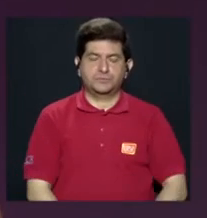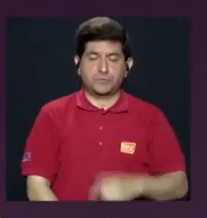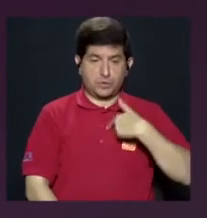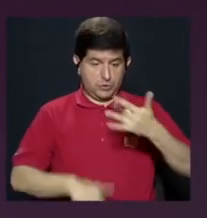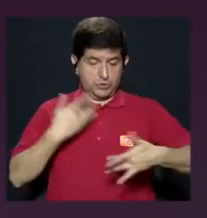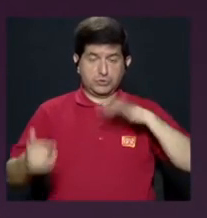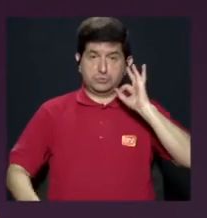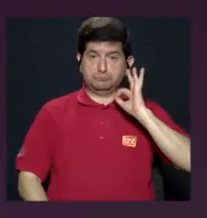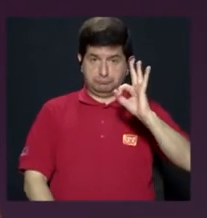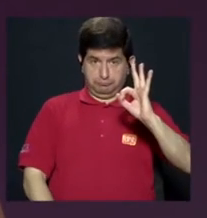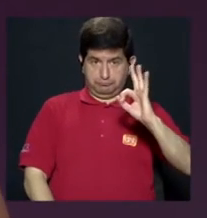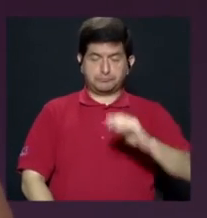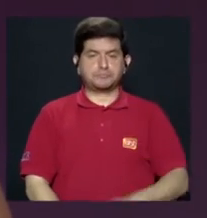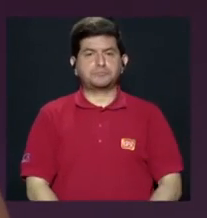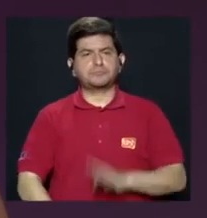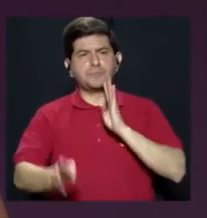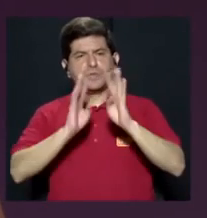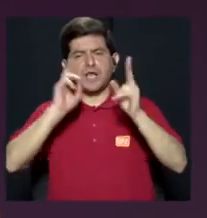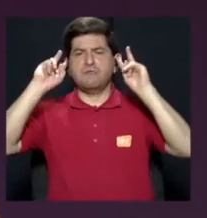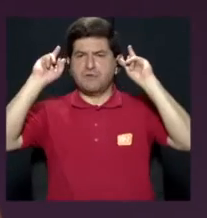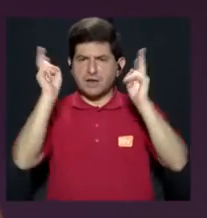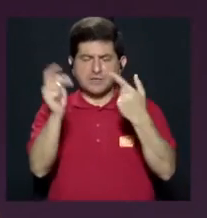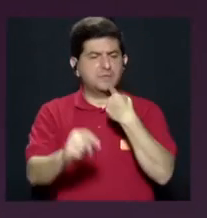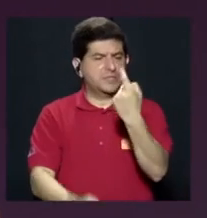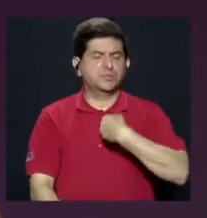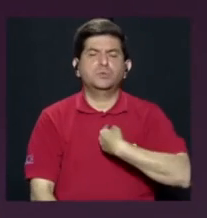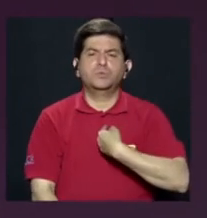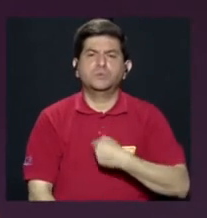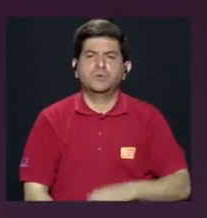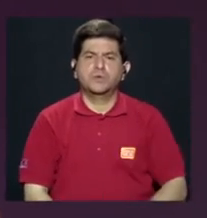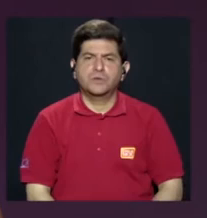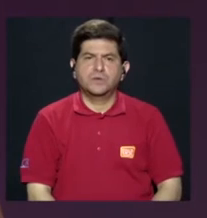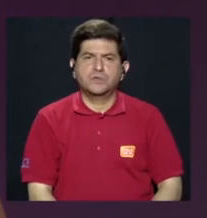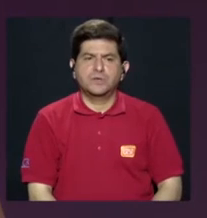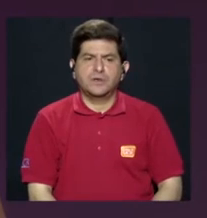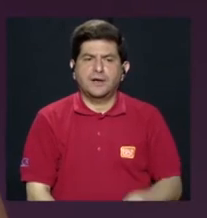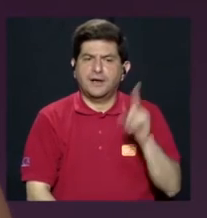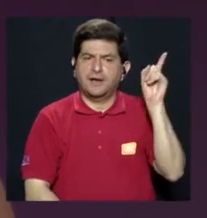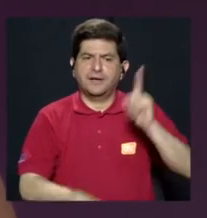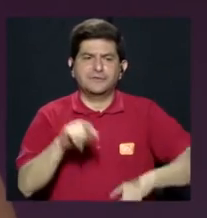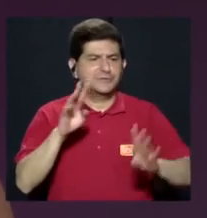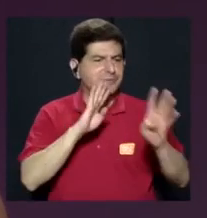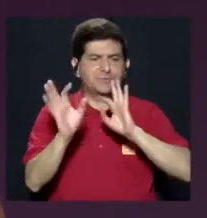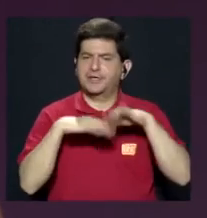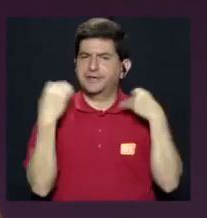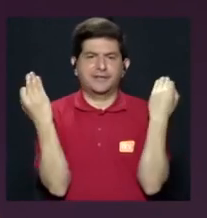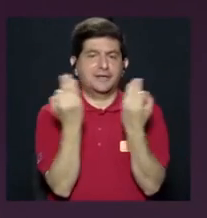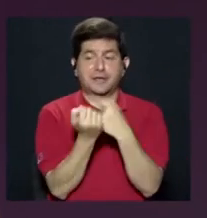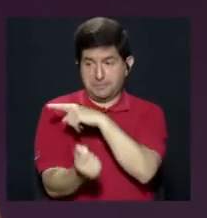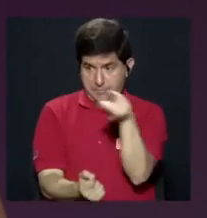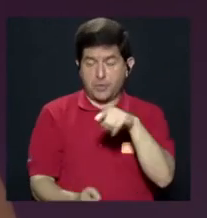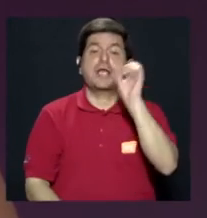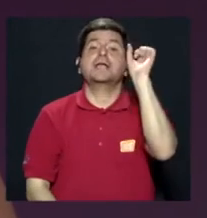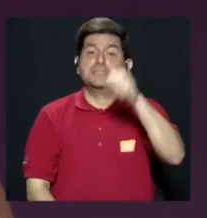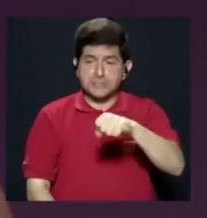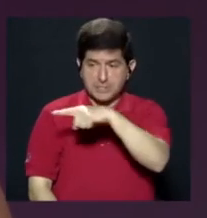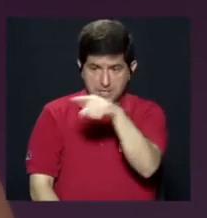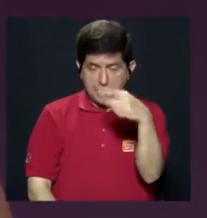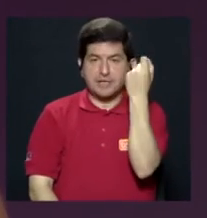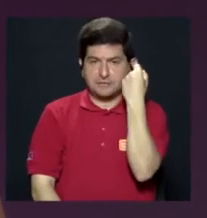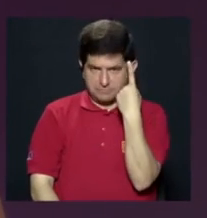sentido bien. Hablamos temas que uno dice no se pueden hablar en familia, con ella sí, porque nos